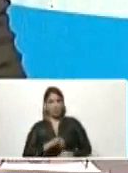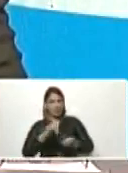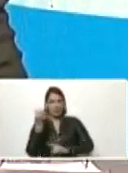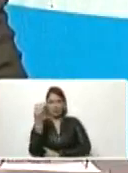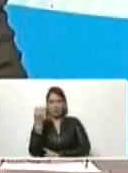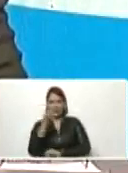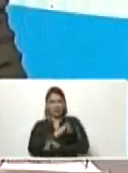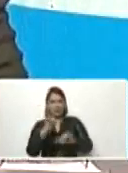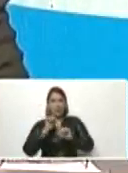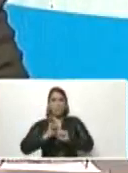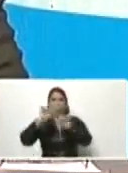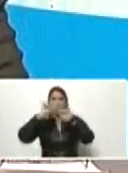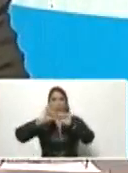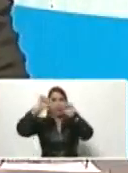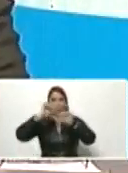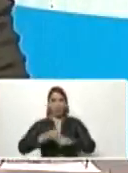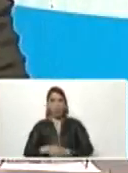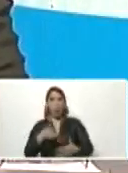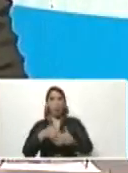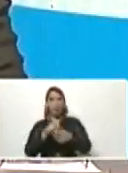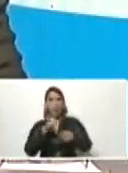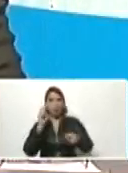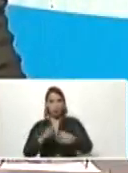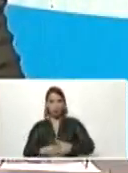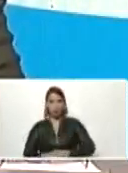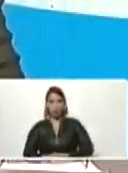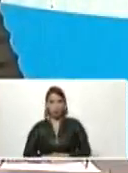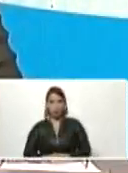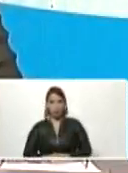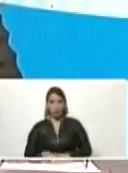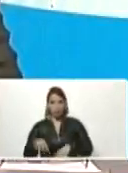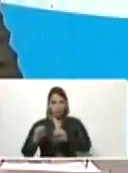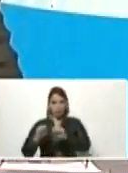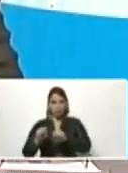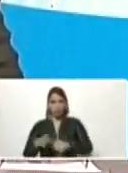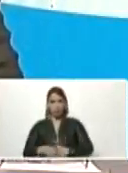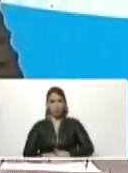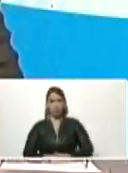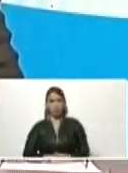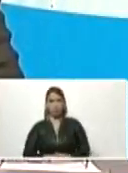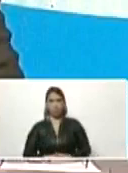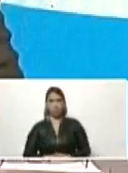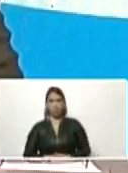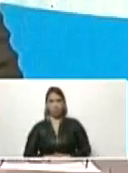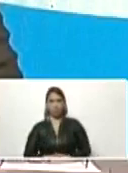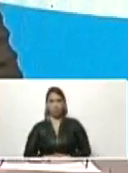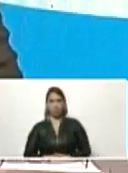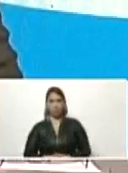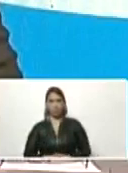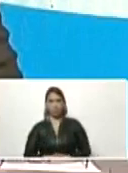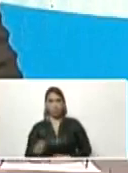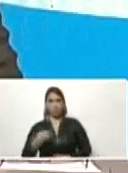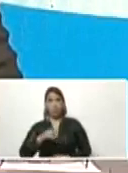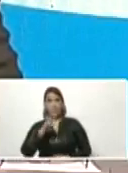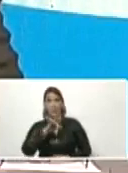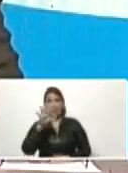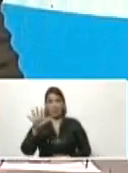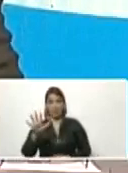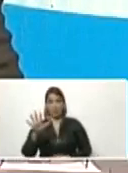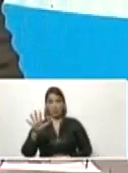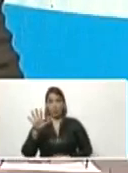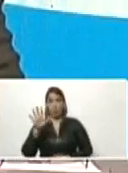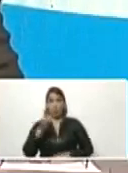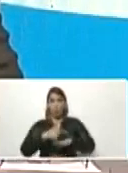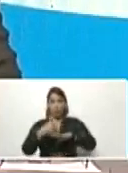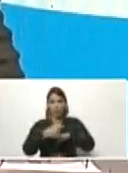es la cumbre de la protesta contra la exclusión del imperialismo. Más de 25 jefes de Estado y de